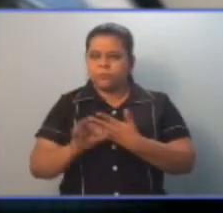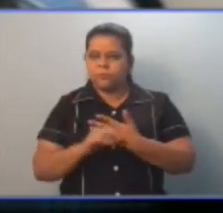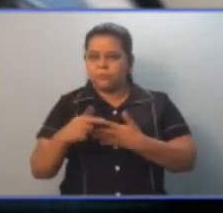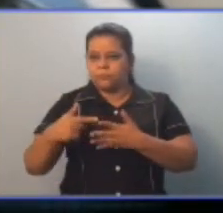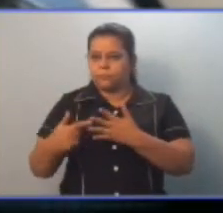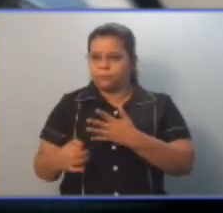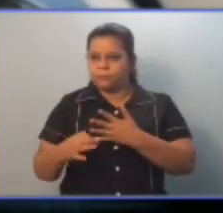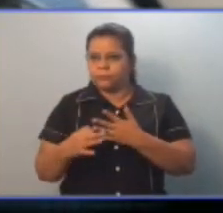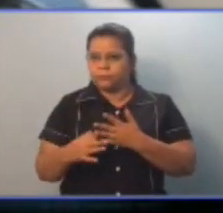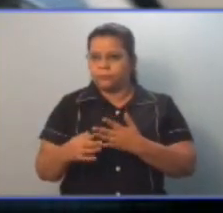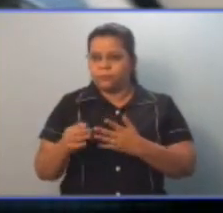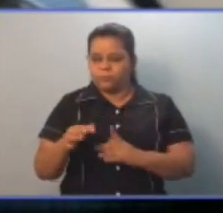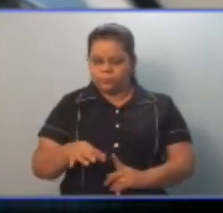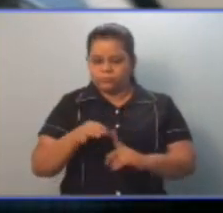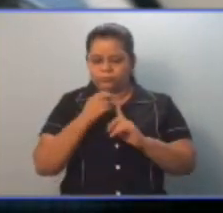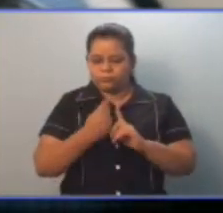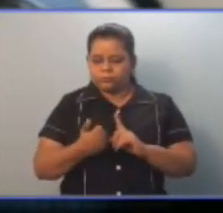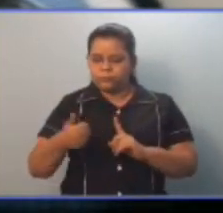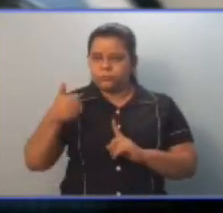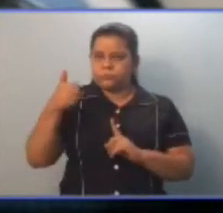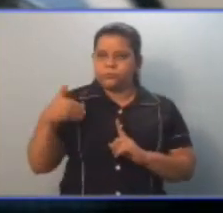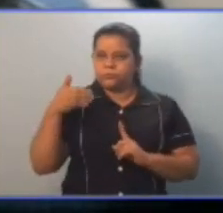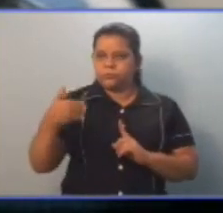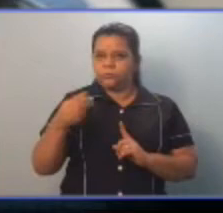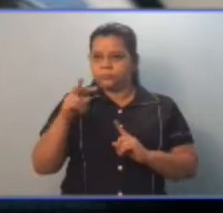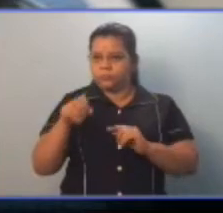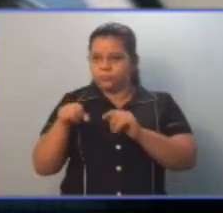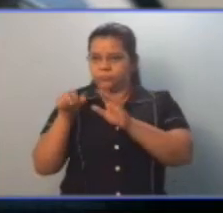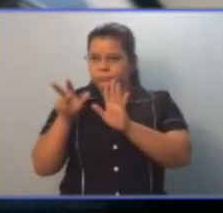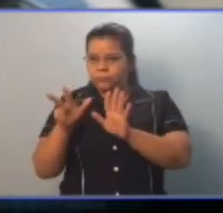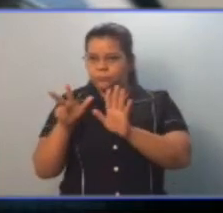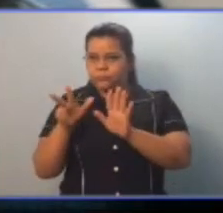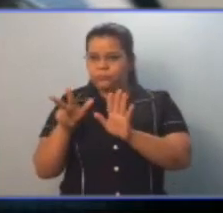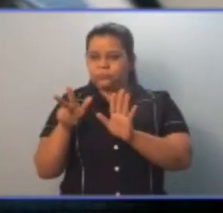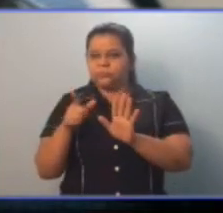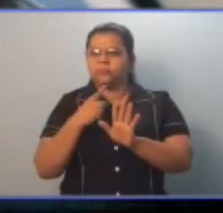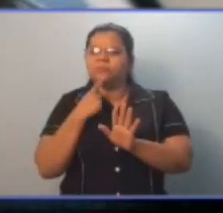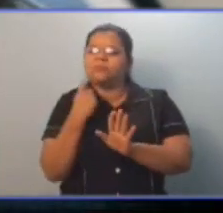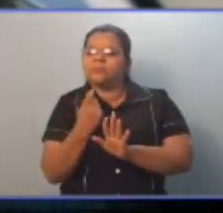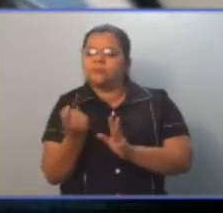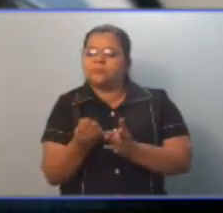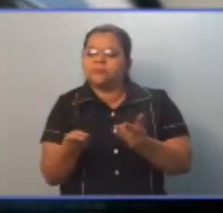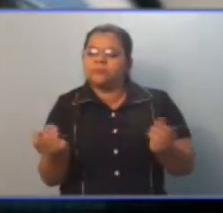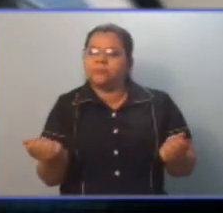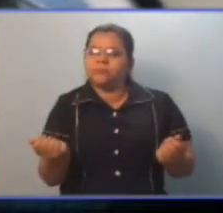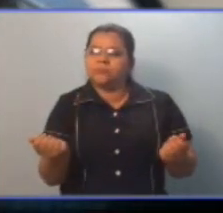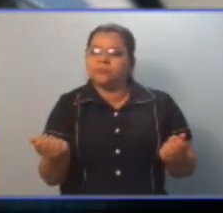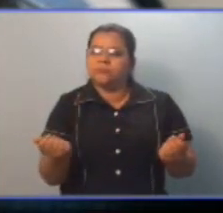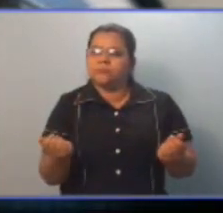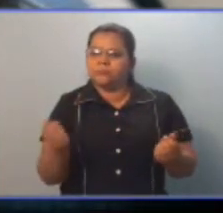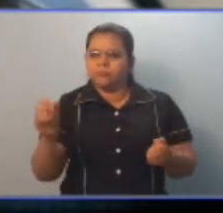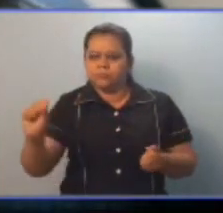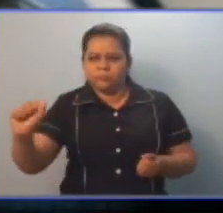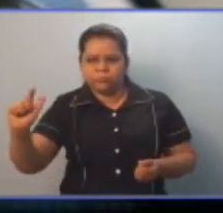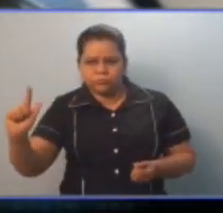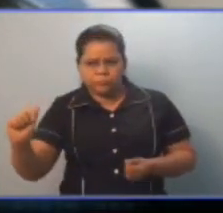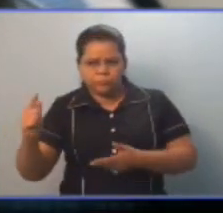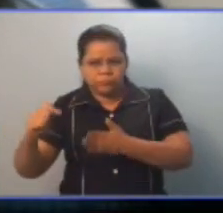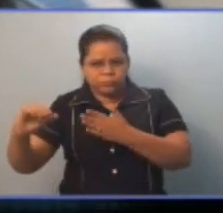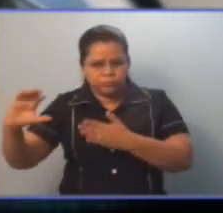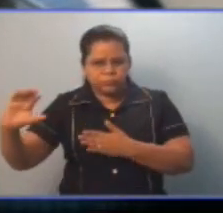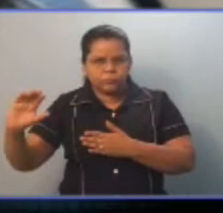nombramiento de magistrados del 2018, ¿quién debería resolver? ¿La misma Sala de lo